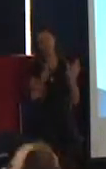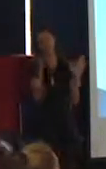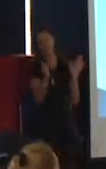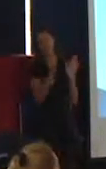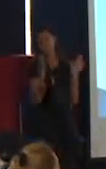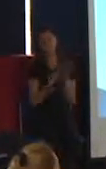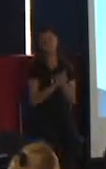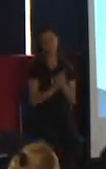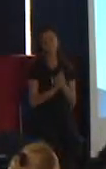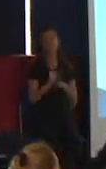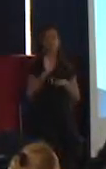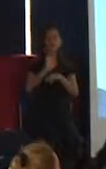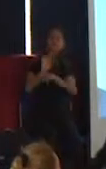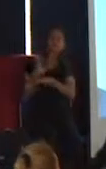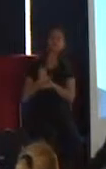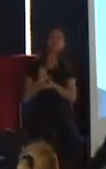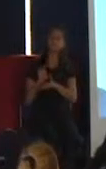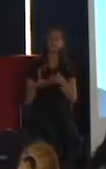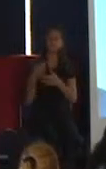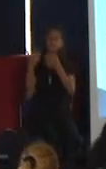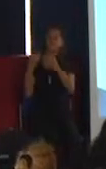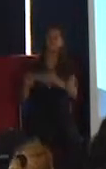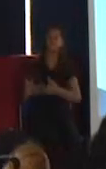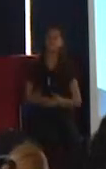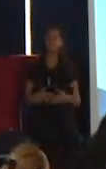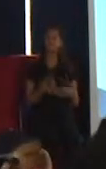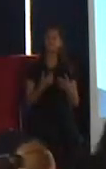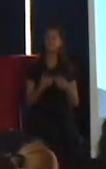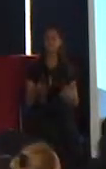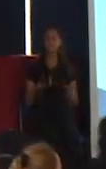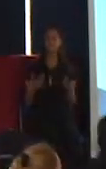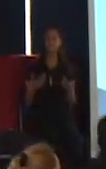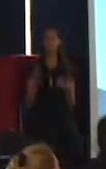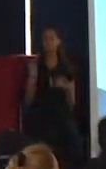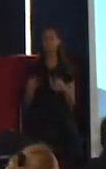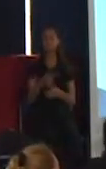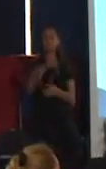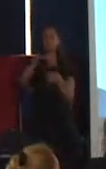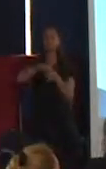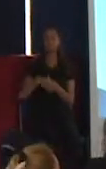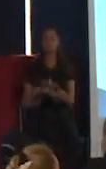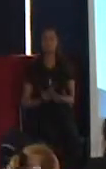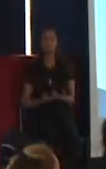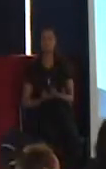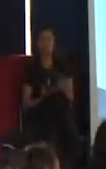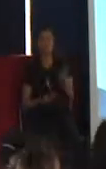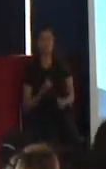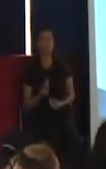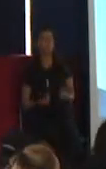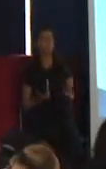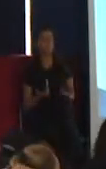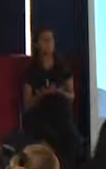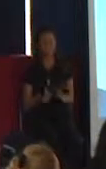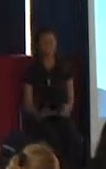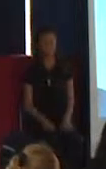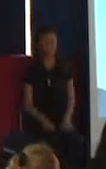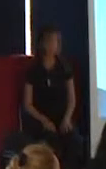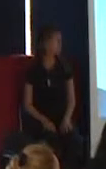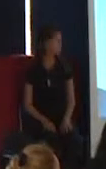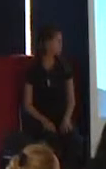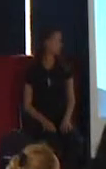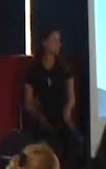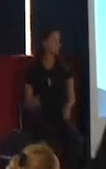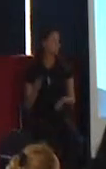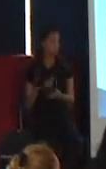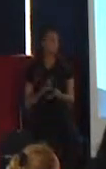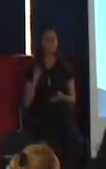las entidades en el funcionamiento cuando ni siquiera los funcionarios están capacitados para hacerlo. Entonces, para ello también